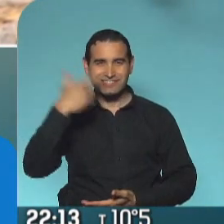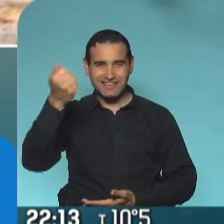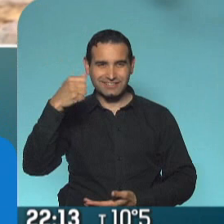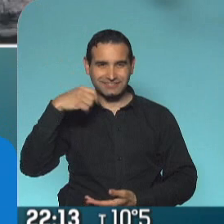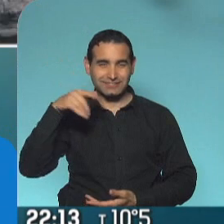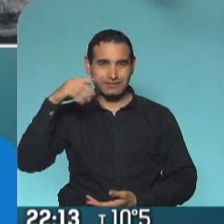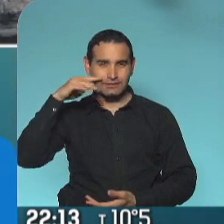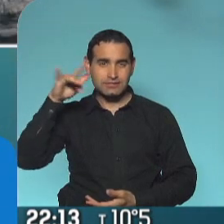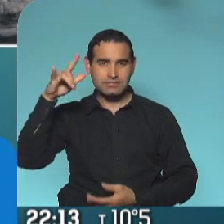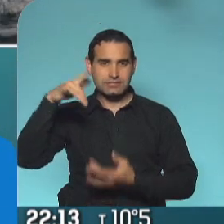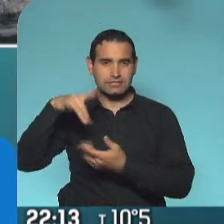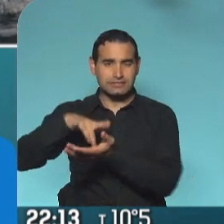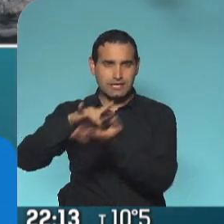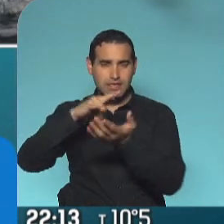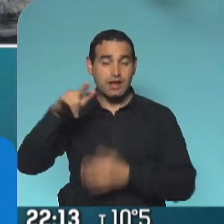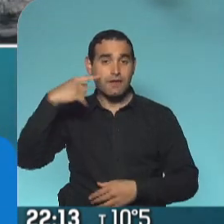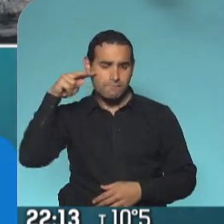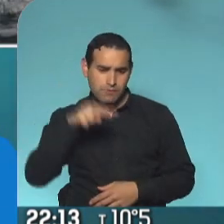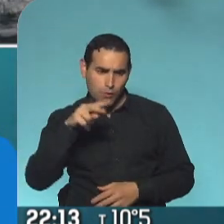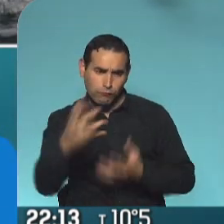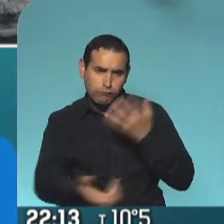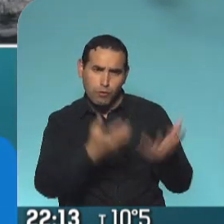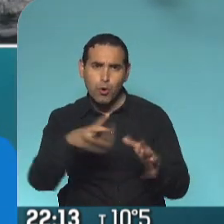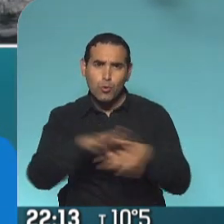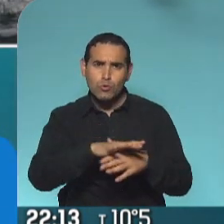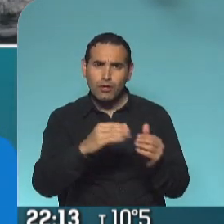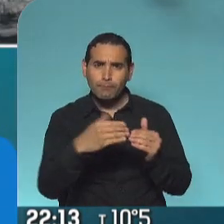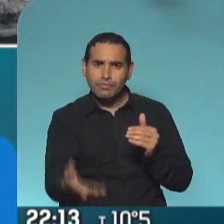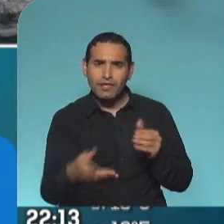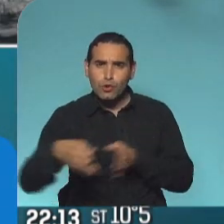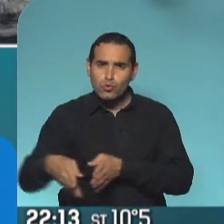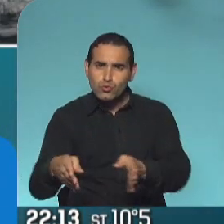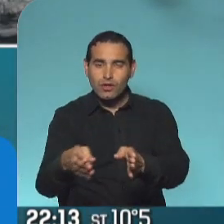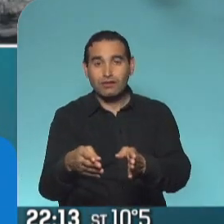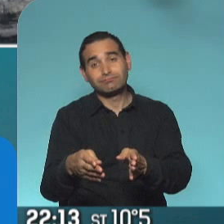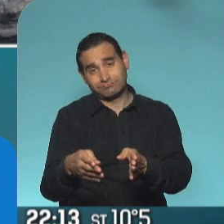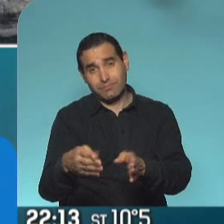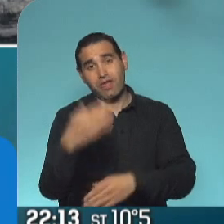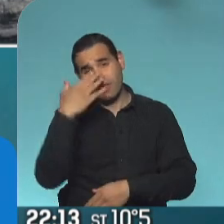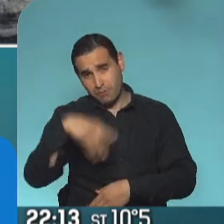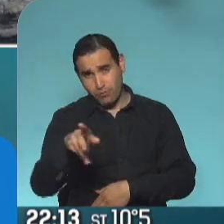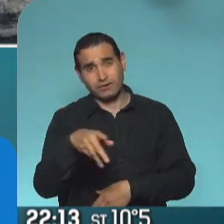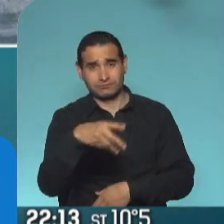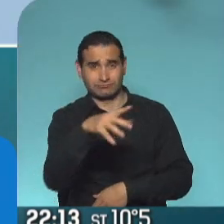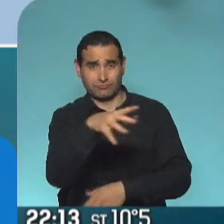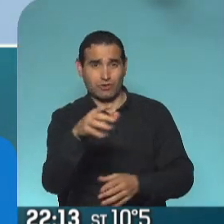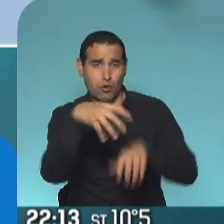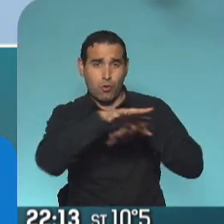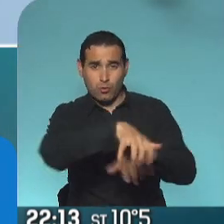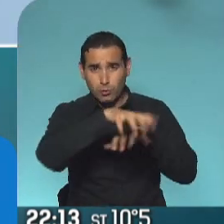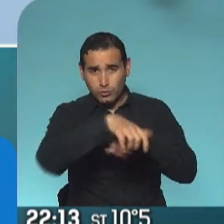esto, uno ve cómo las zonas de quema son las zonas que están alrededor de las rutas. Porque la forma de después transportar lo que se cultive ahí